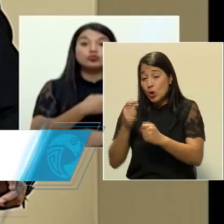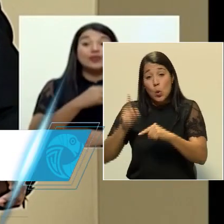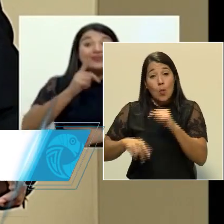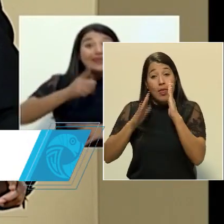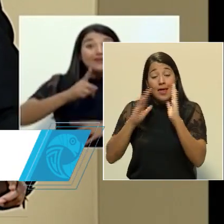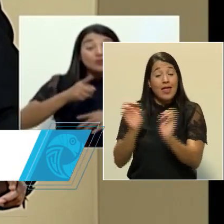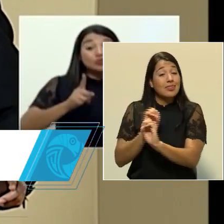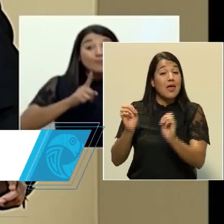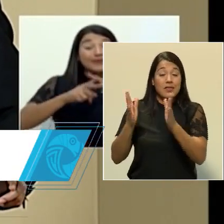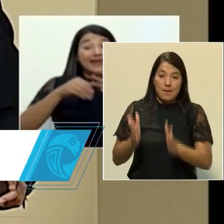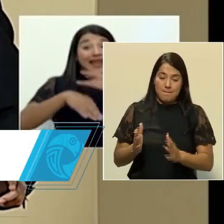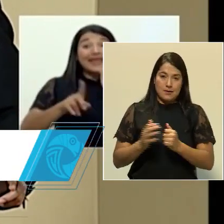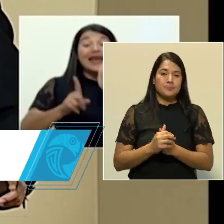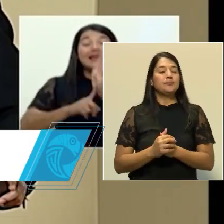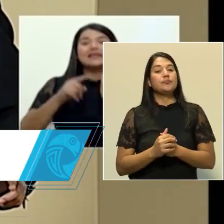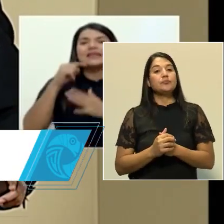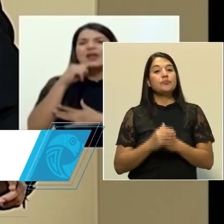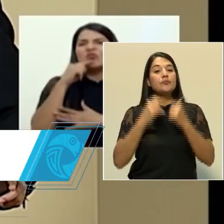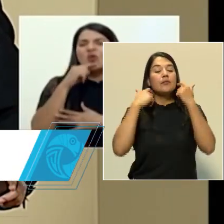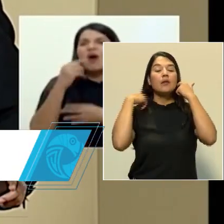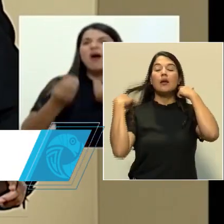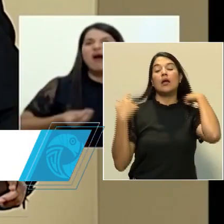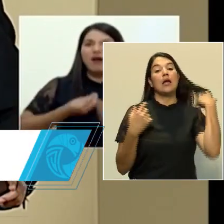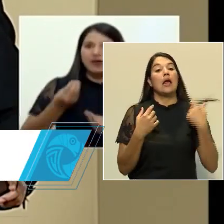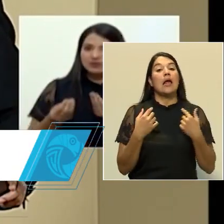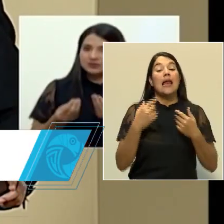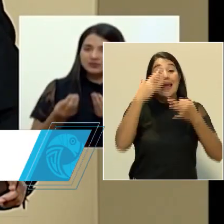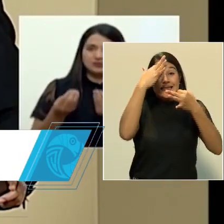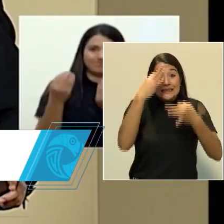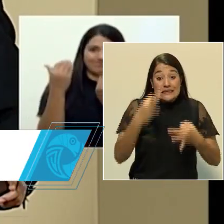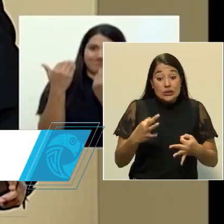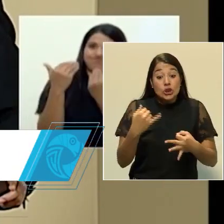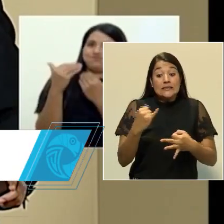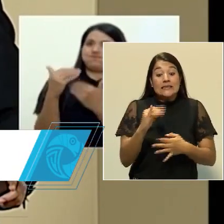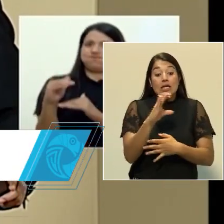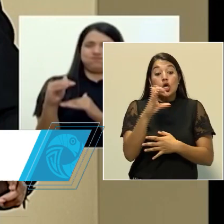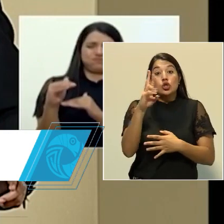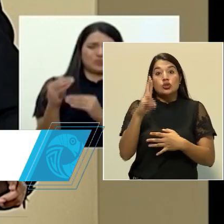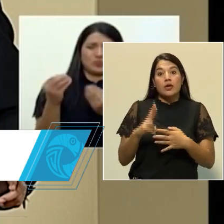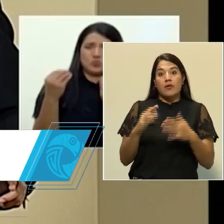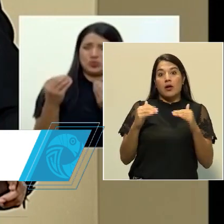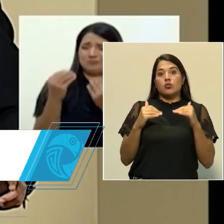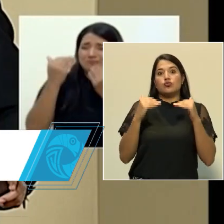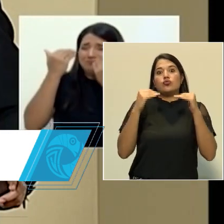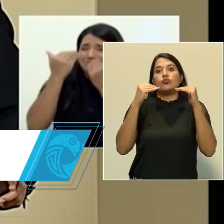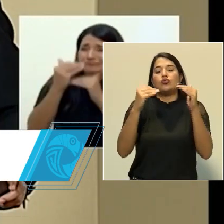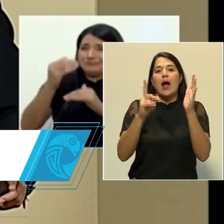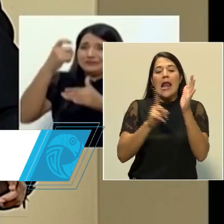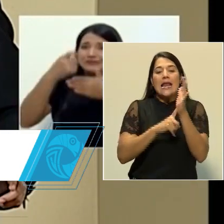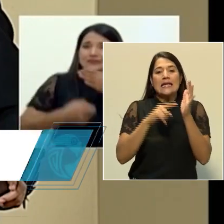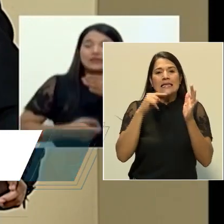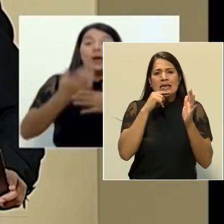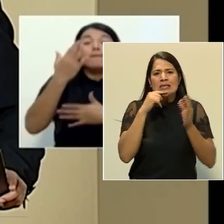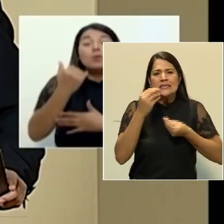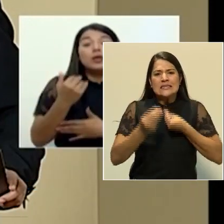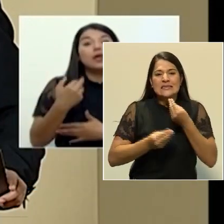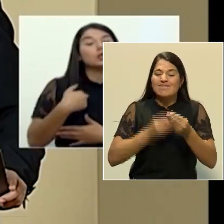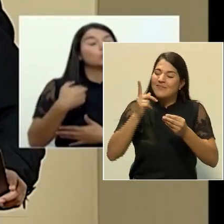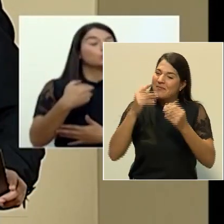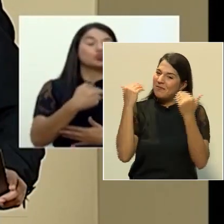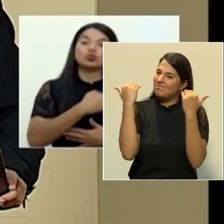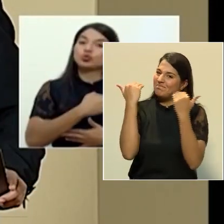roja son medidas pues prácticamente muy extremas, porque tendríamos que